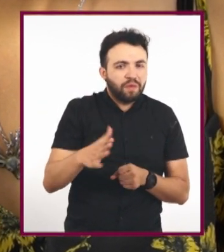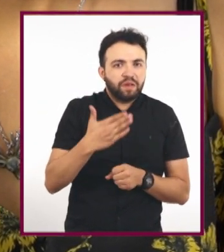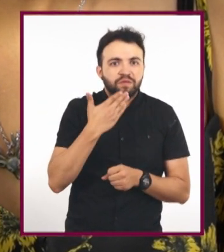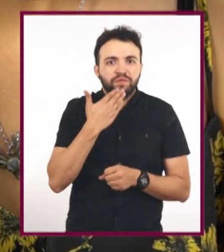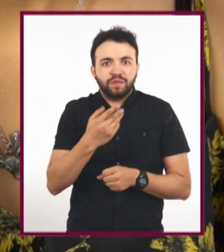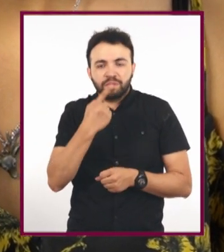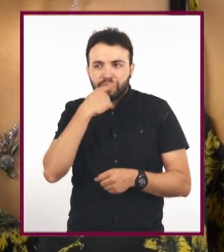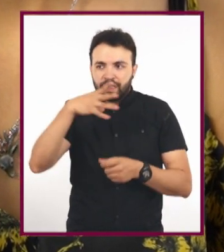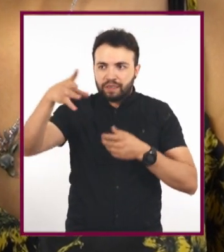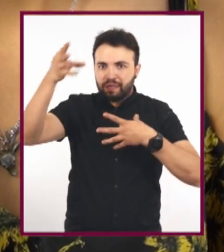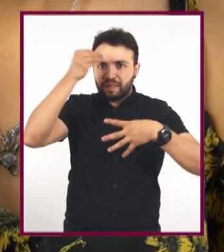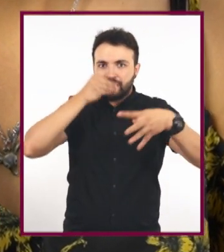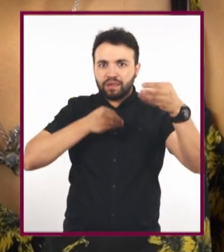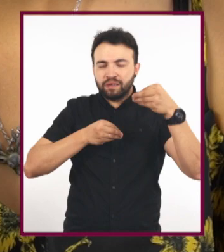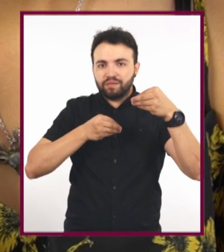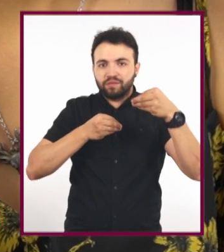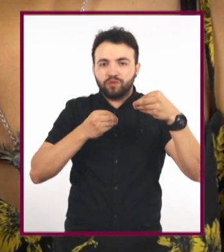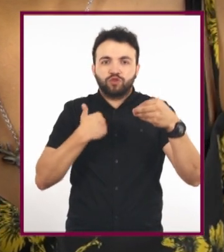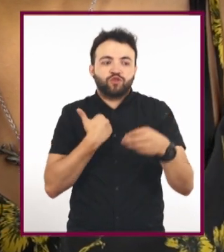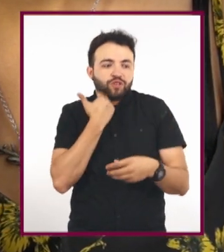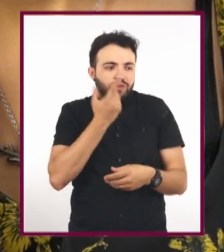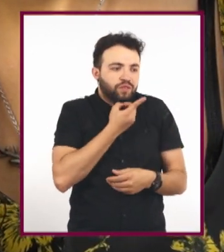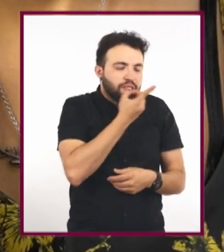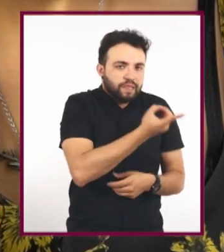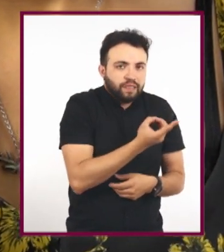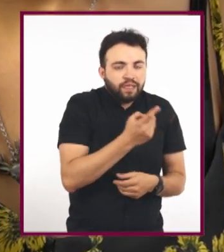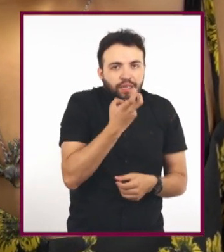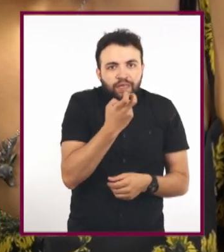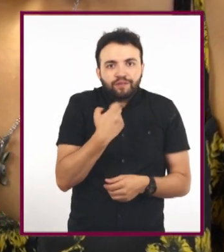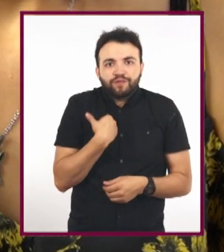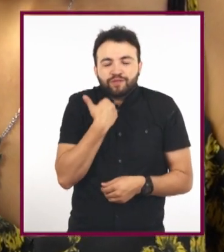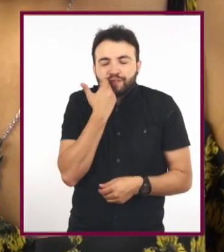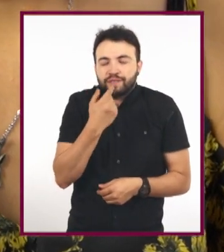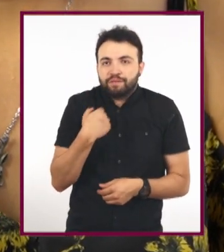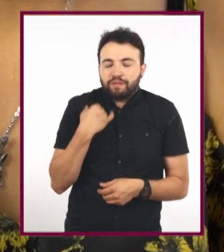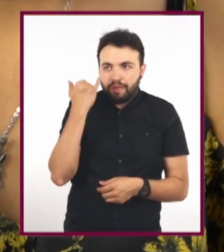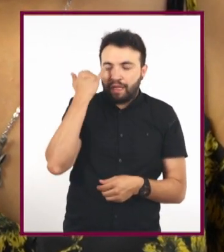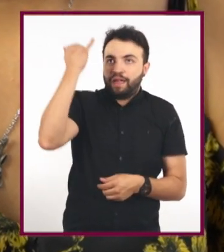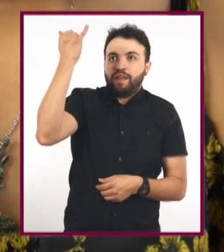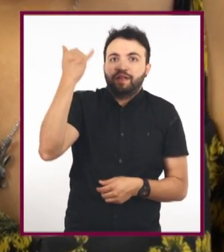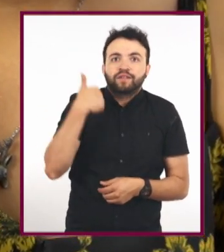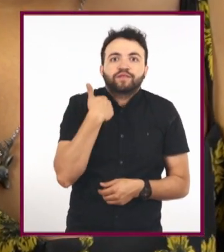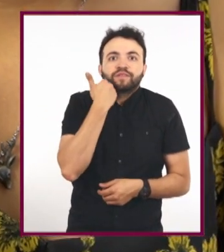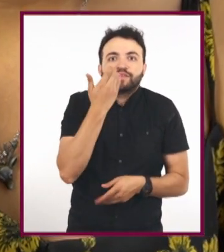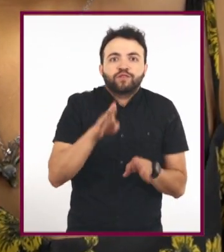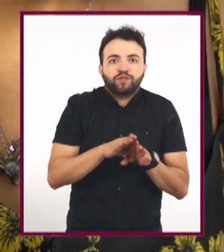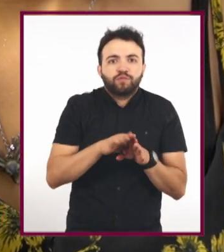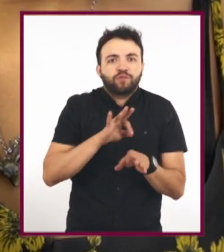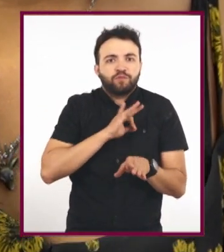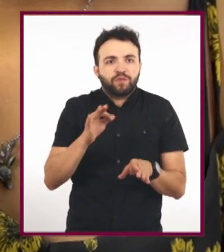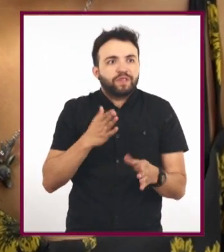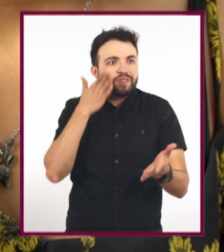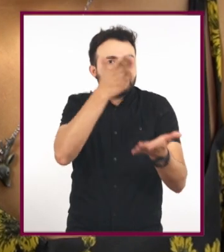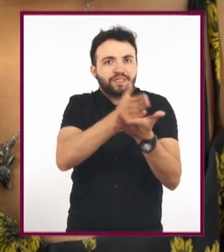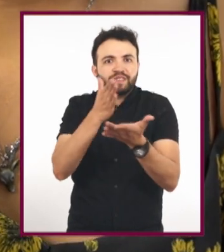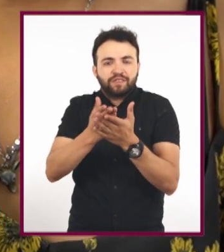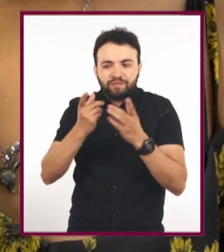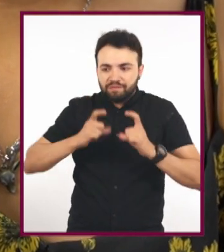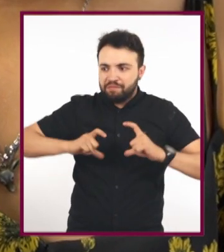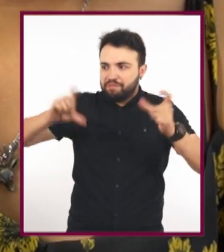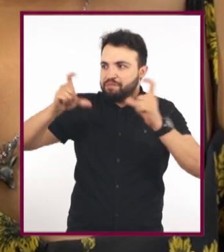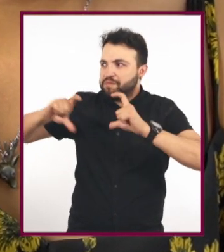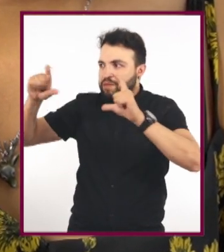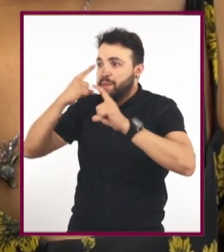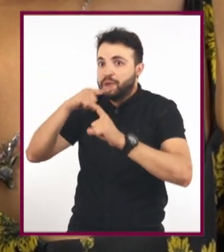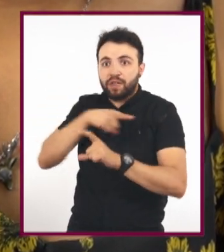cada 1:30, 9 adolescentes se convierten en padres y madres. Sí, está horrible. Ay, me